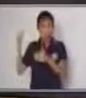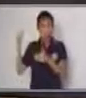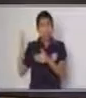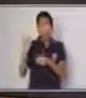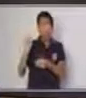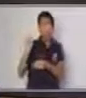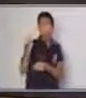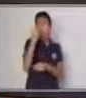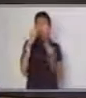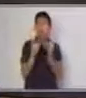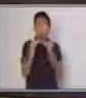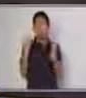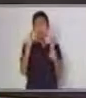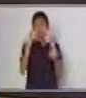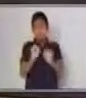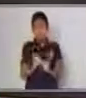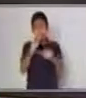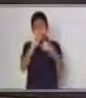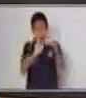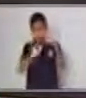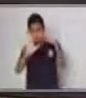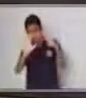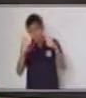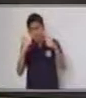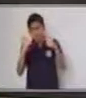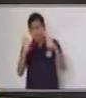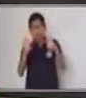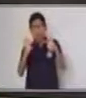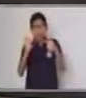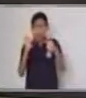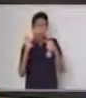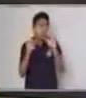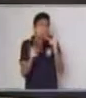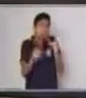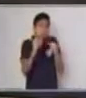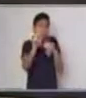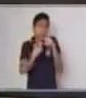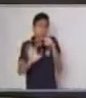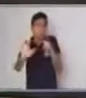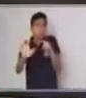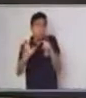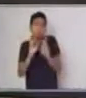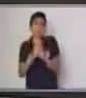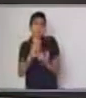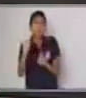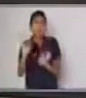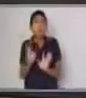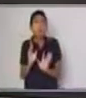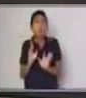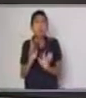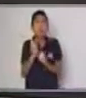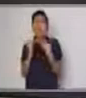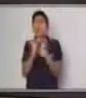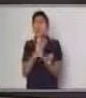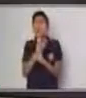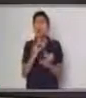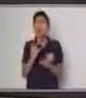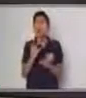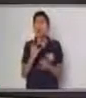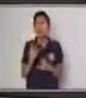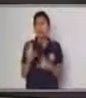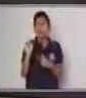único número en que se puede dividir 5 es el mismo 5. Y 5 entre 5 es